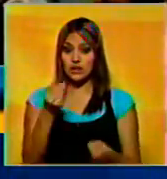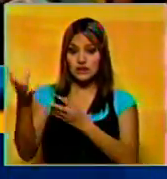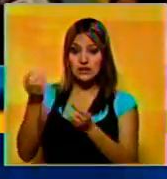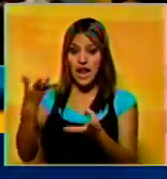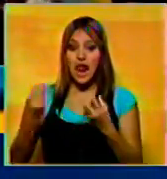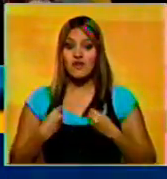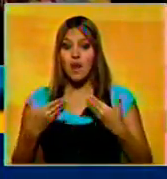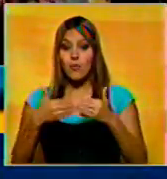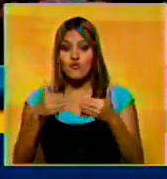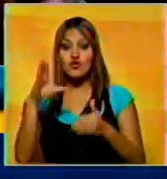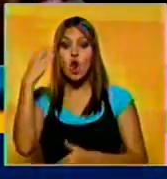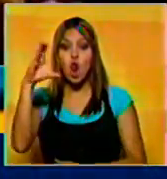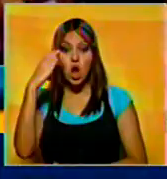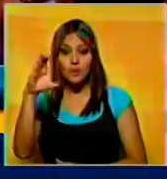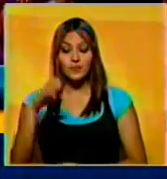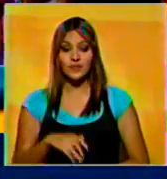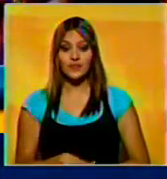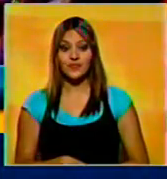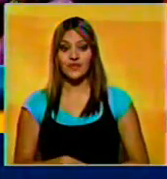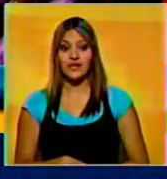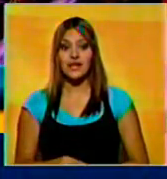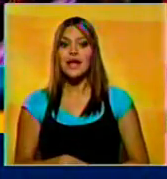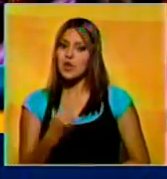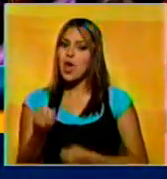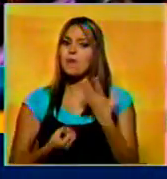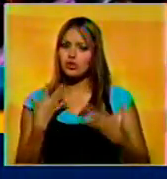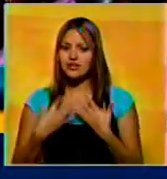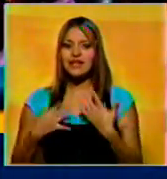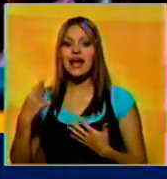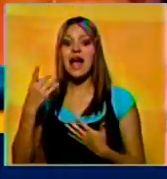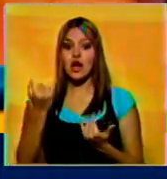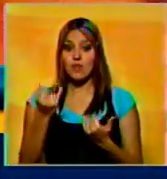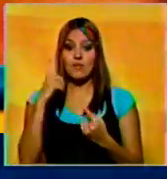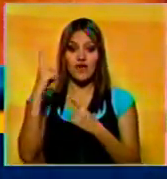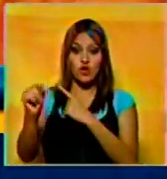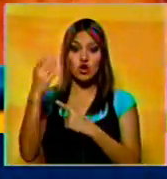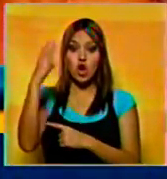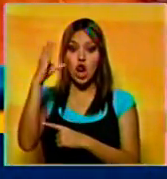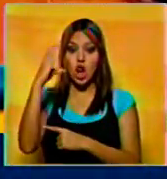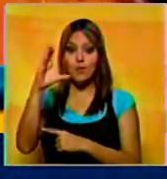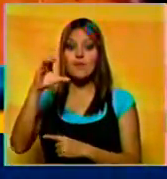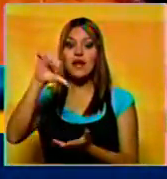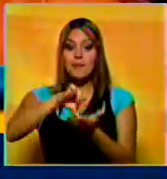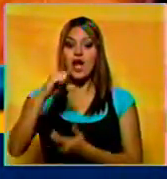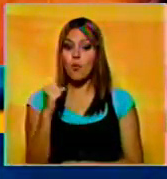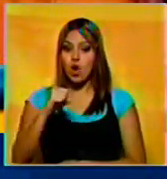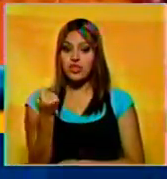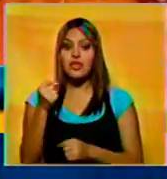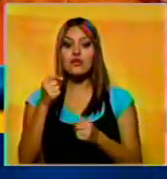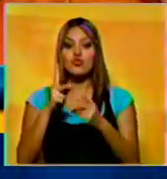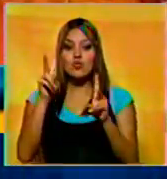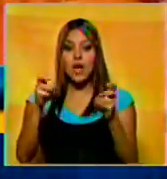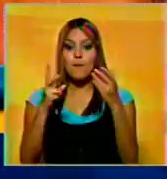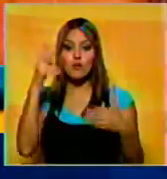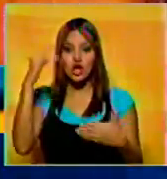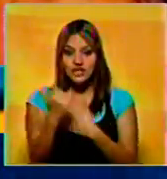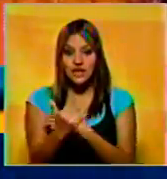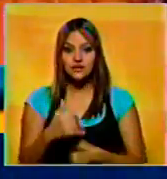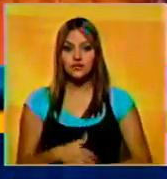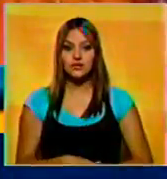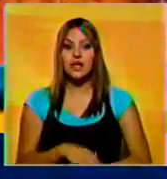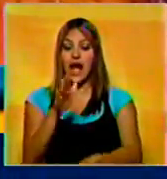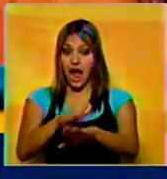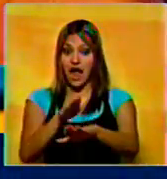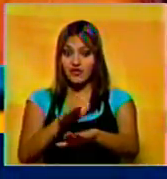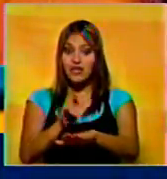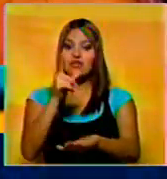vida pública colombiana. Estoy muy emocionada. Esta semana me voy a Bogotá arrancando un gran proyecto. Así lo manifestó